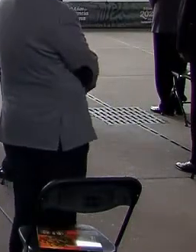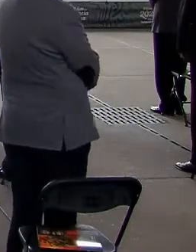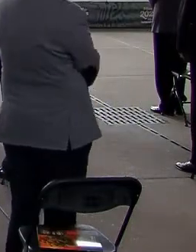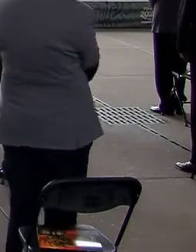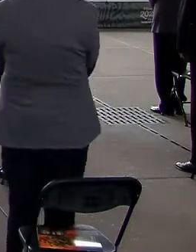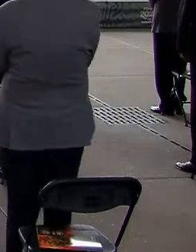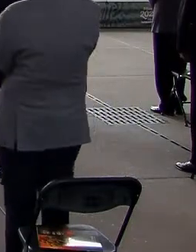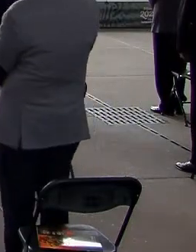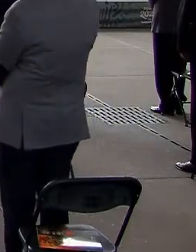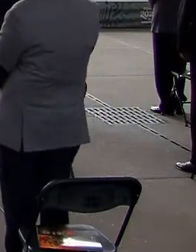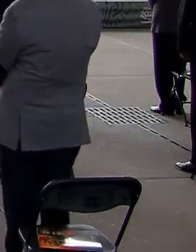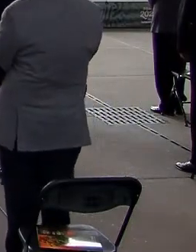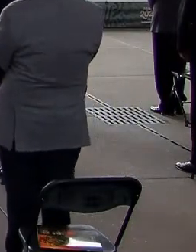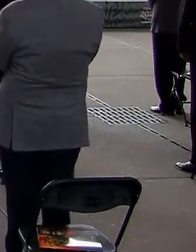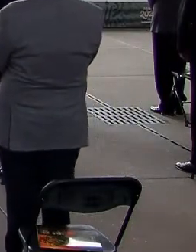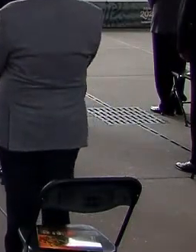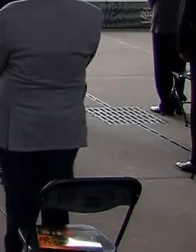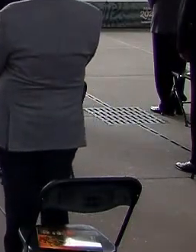Armadas.